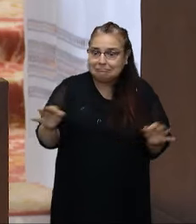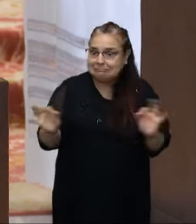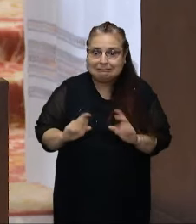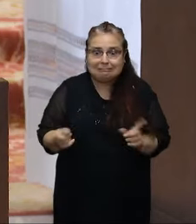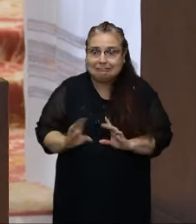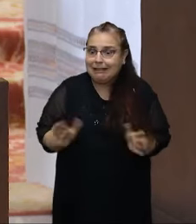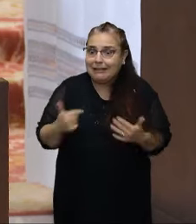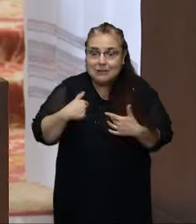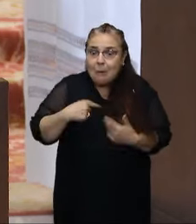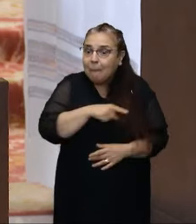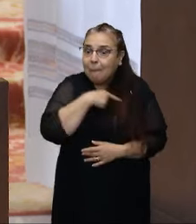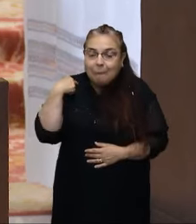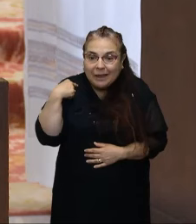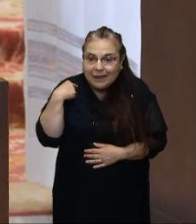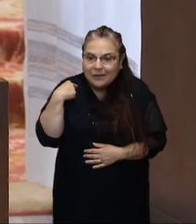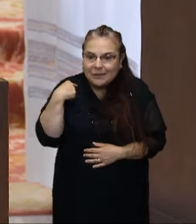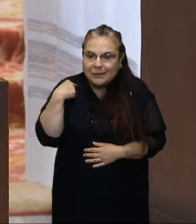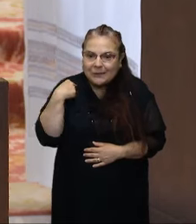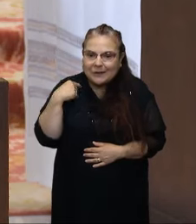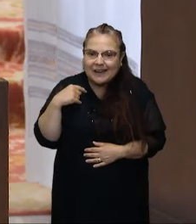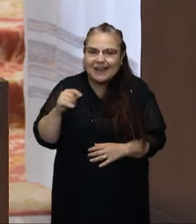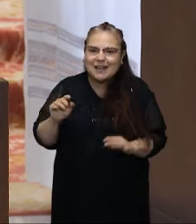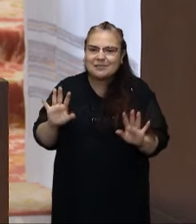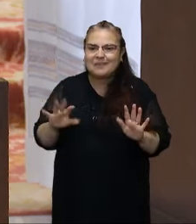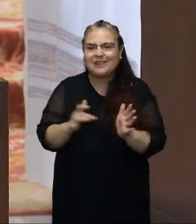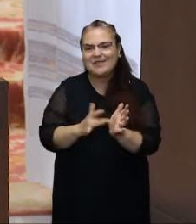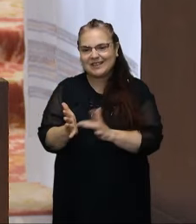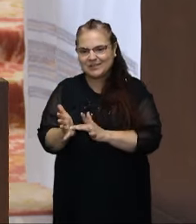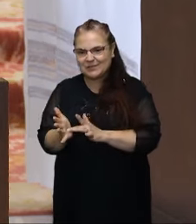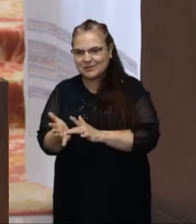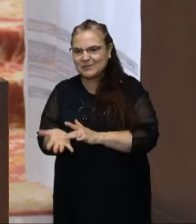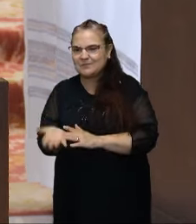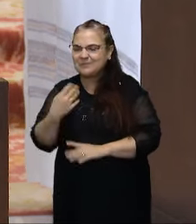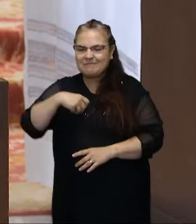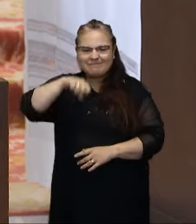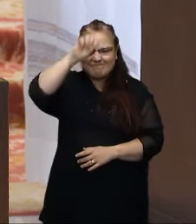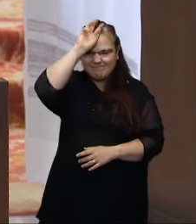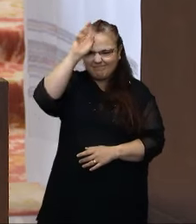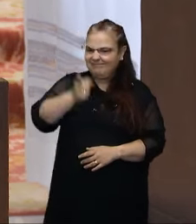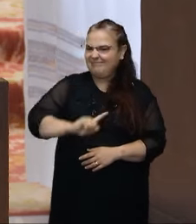pecador. Pero Jesús no se asusta de nuestros pecados.